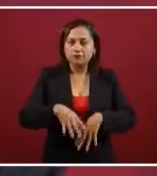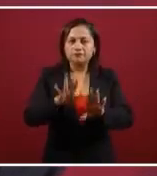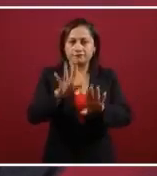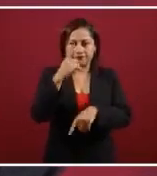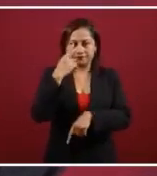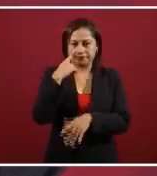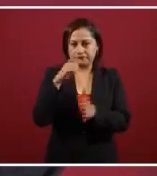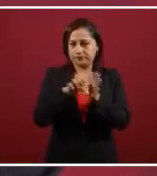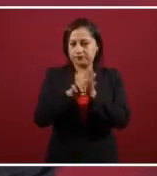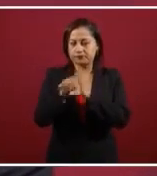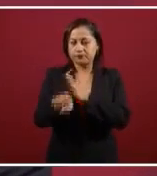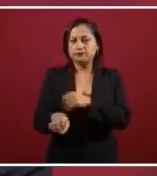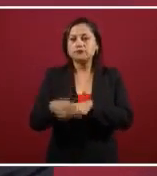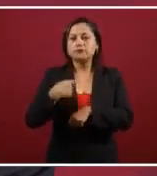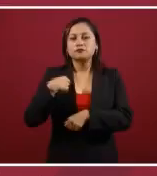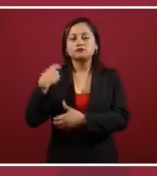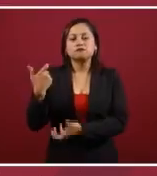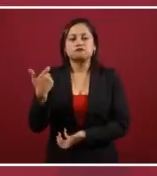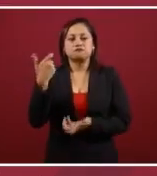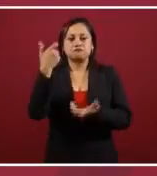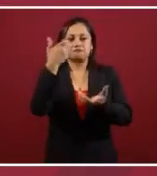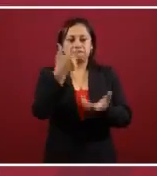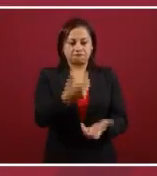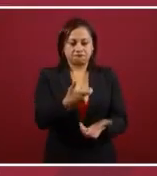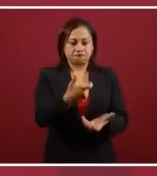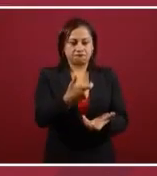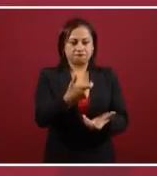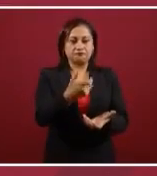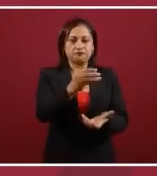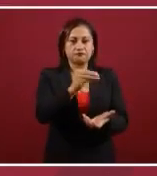invierte y tiene que pagar moche